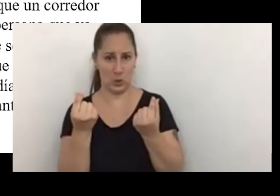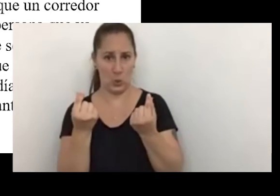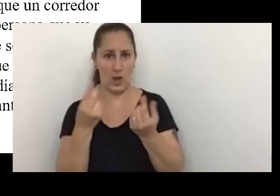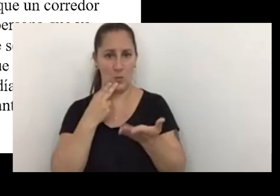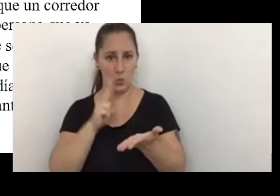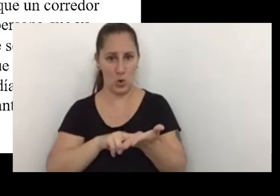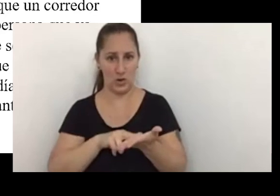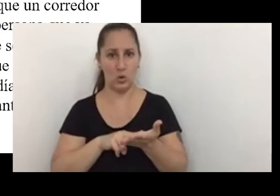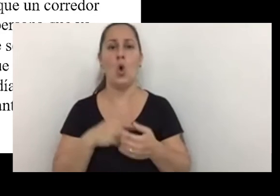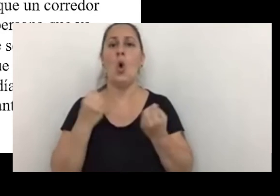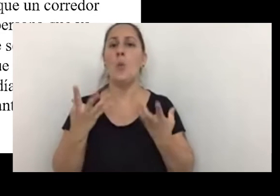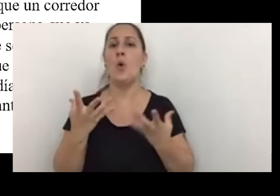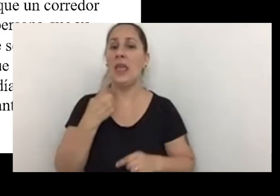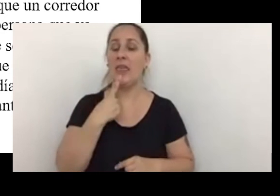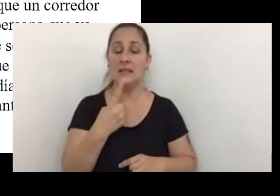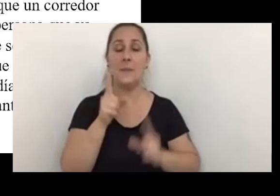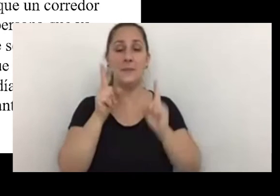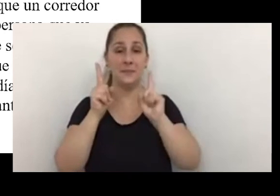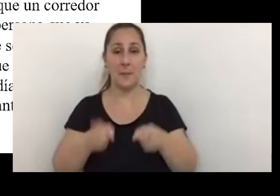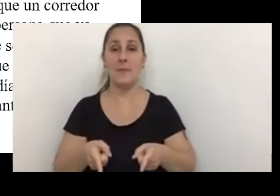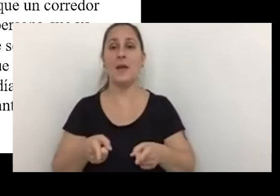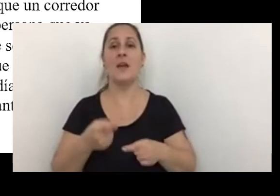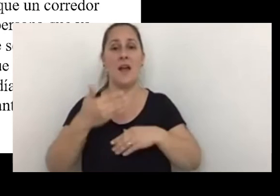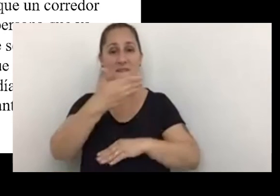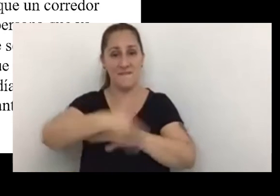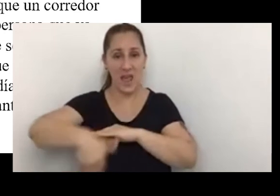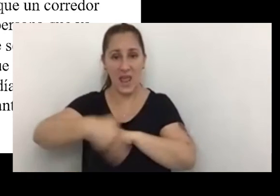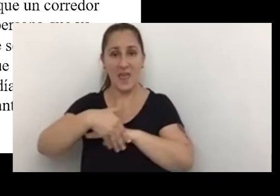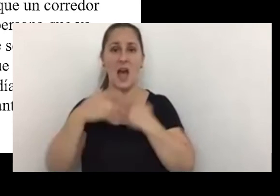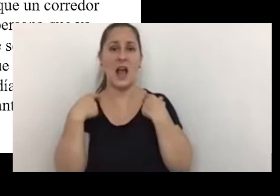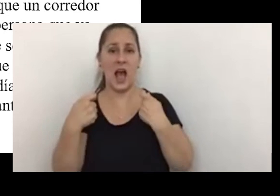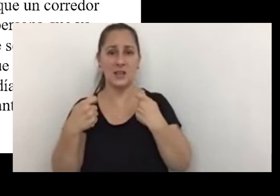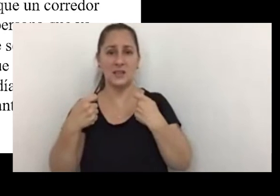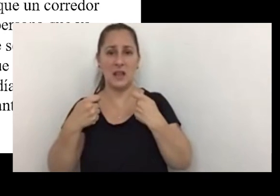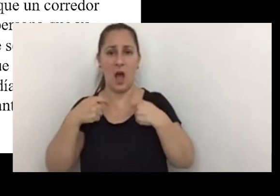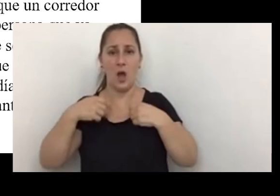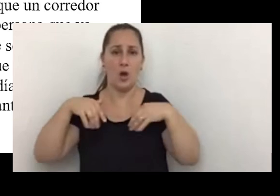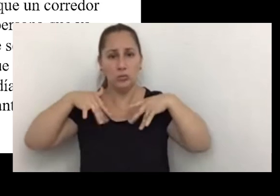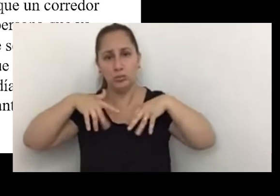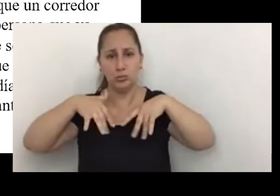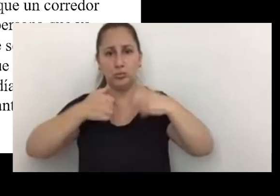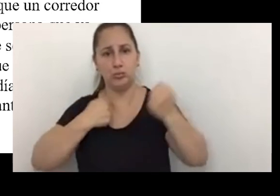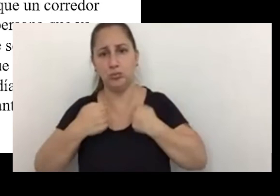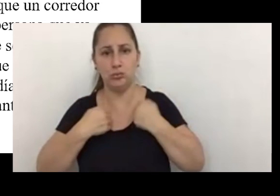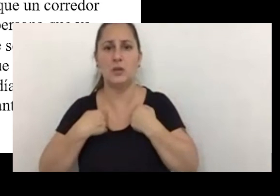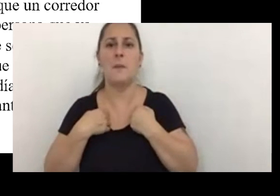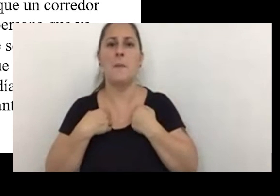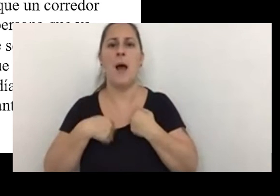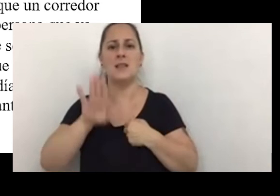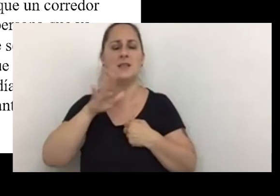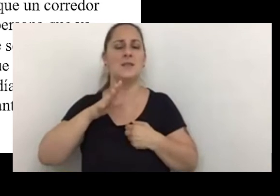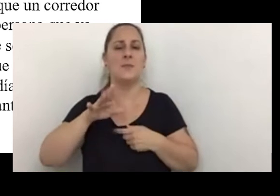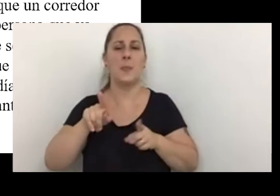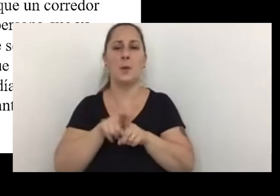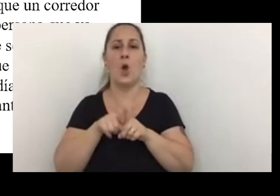dice que las veredas se gastan mucho más, se ha podido comprobar que ocupan no solamente más